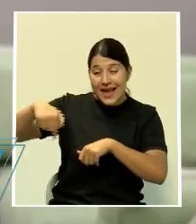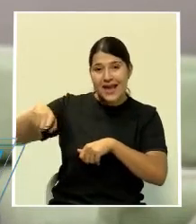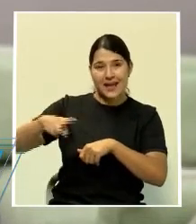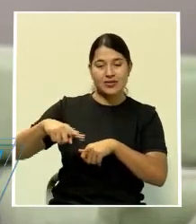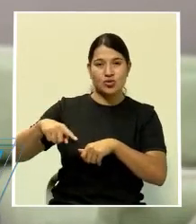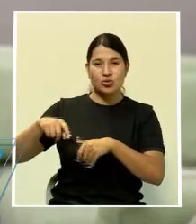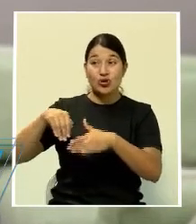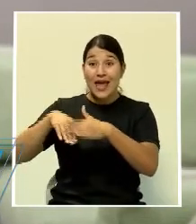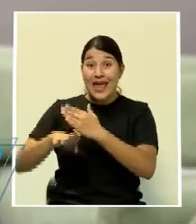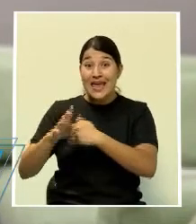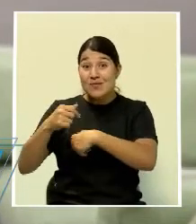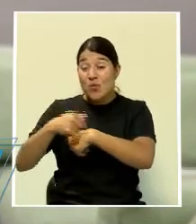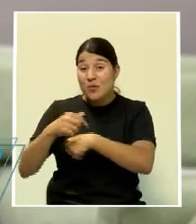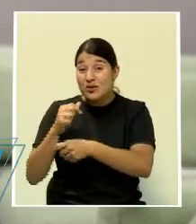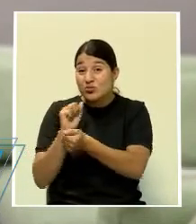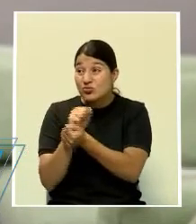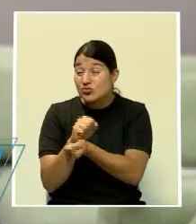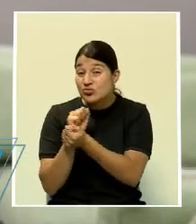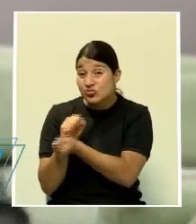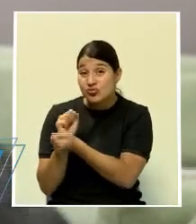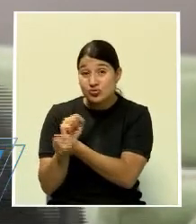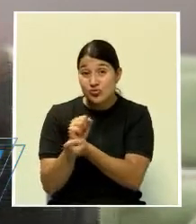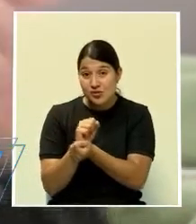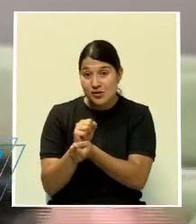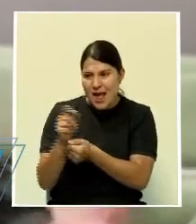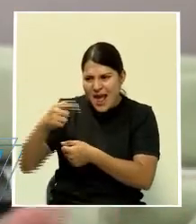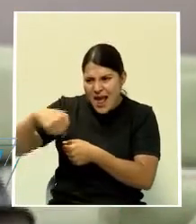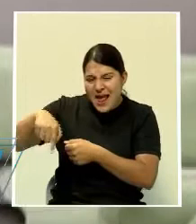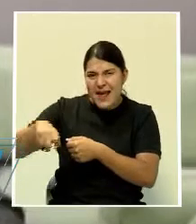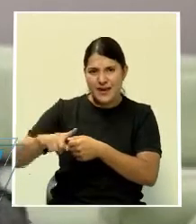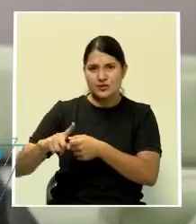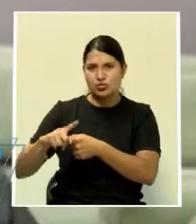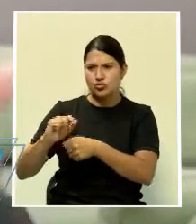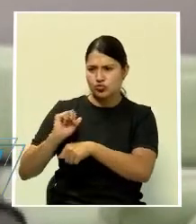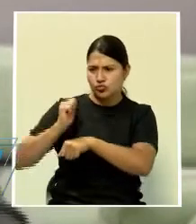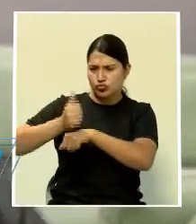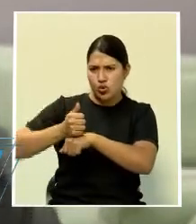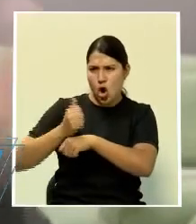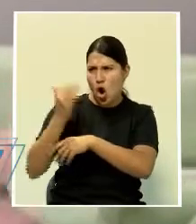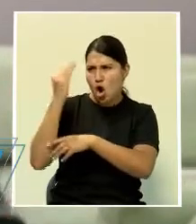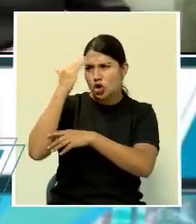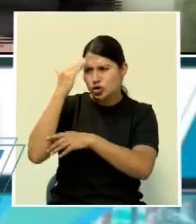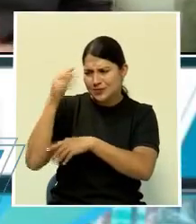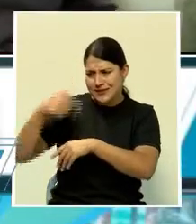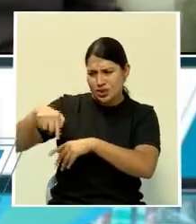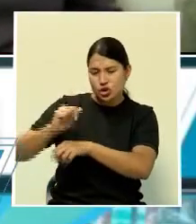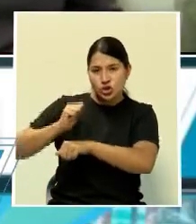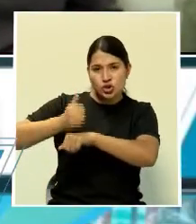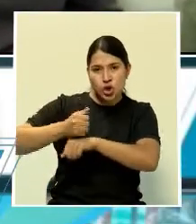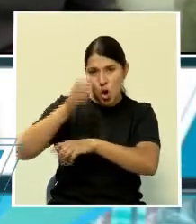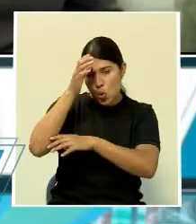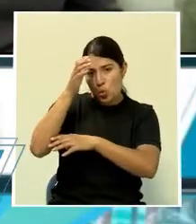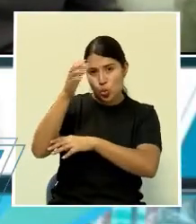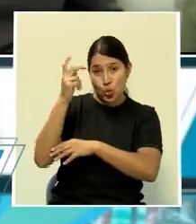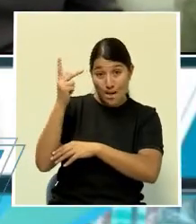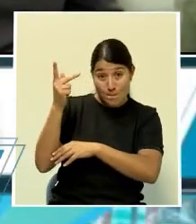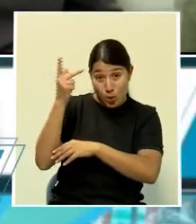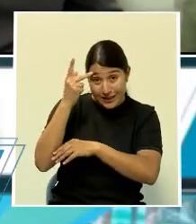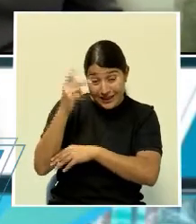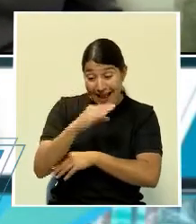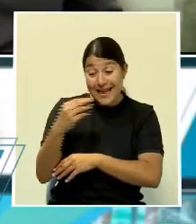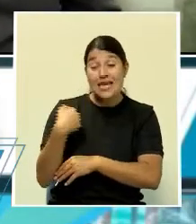institución como la esclavización producían conocimientos y produjeron también culturas políticas que nos